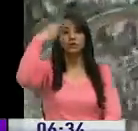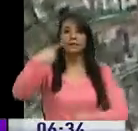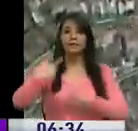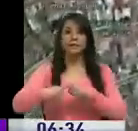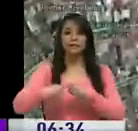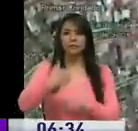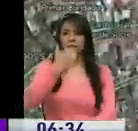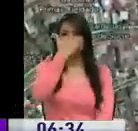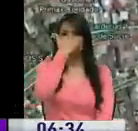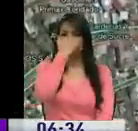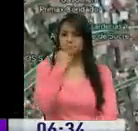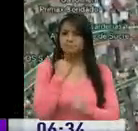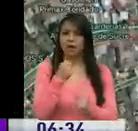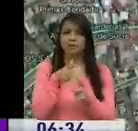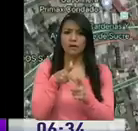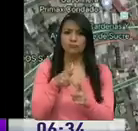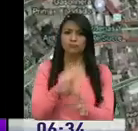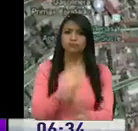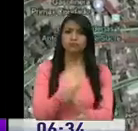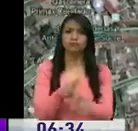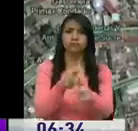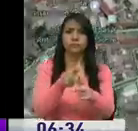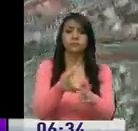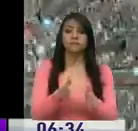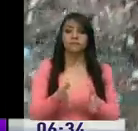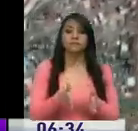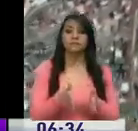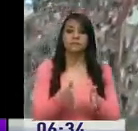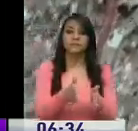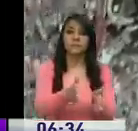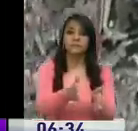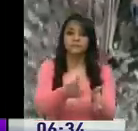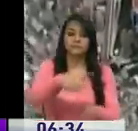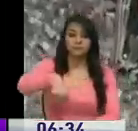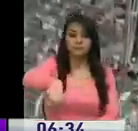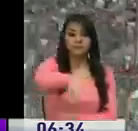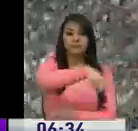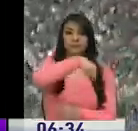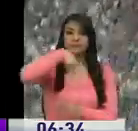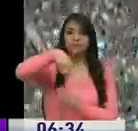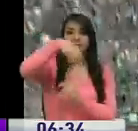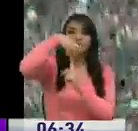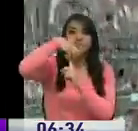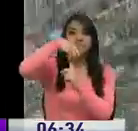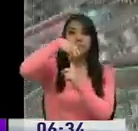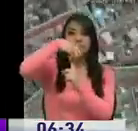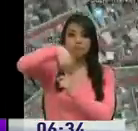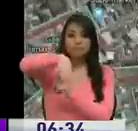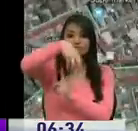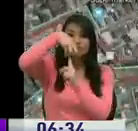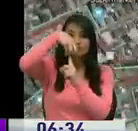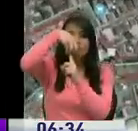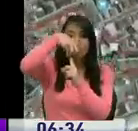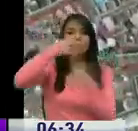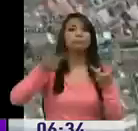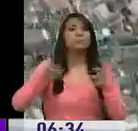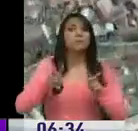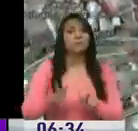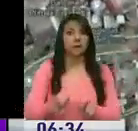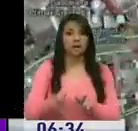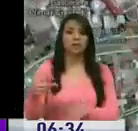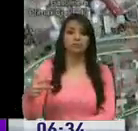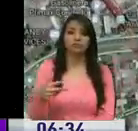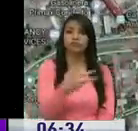rojos Así que Miren la mon del Córdoba galarce en redondel ya hay mucho tráfico este también sube ha el